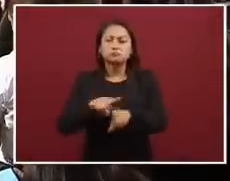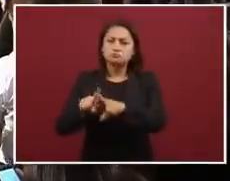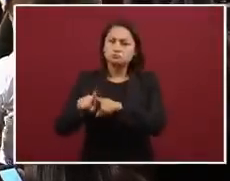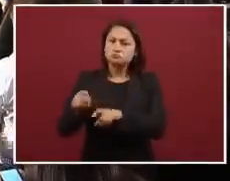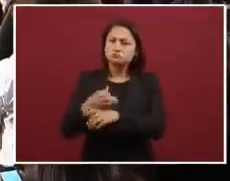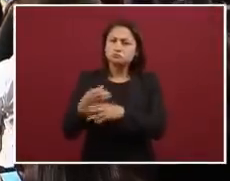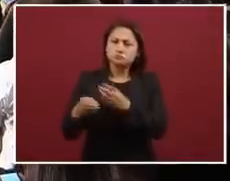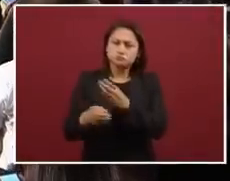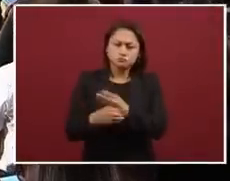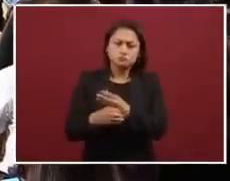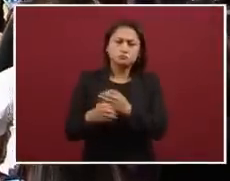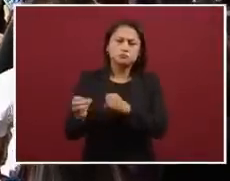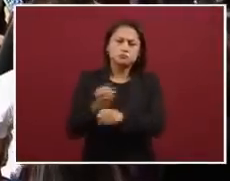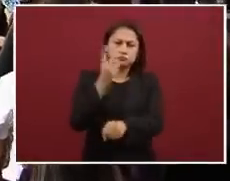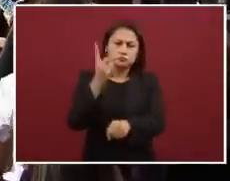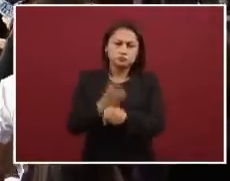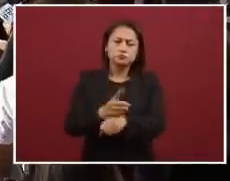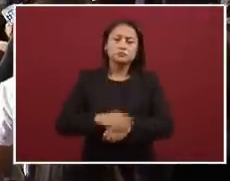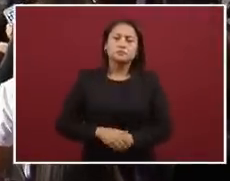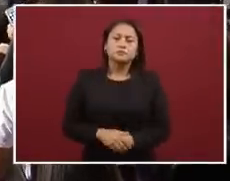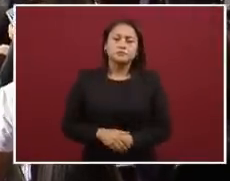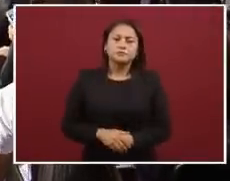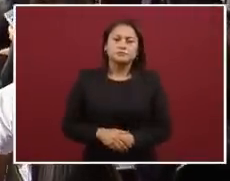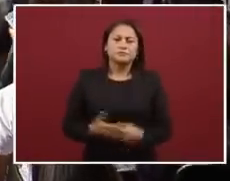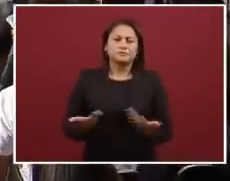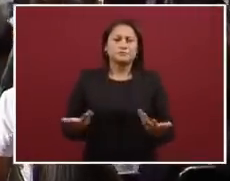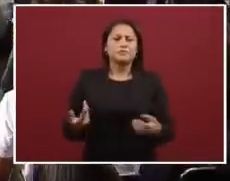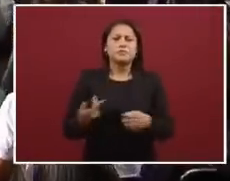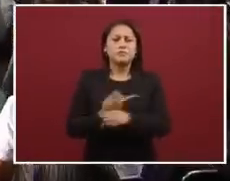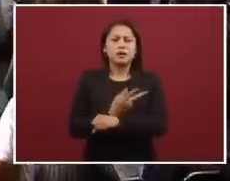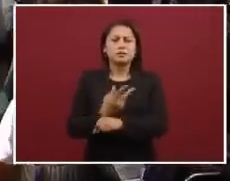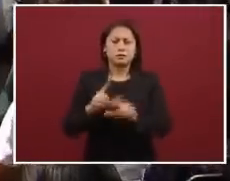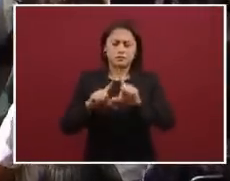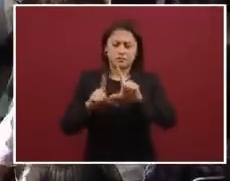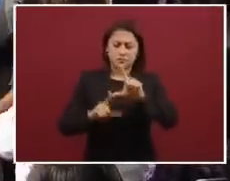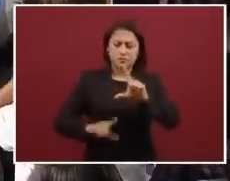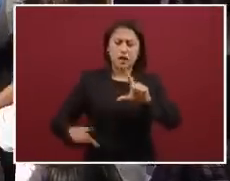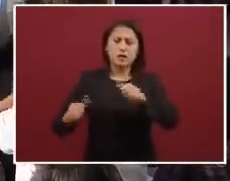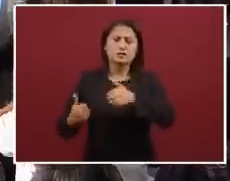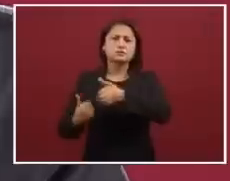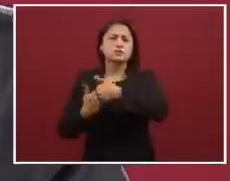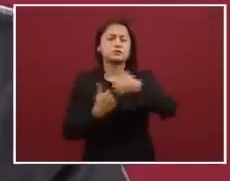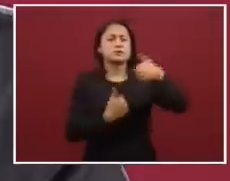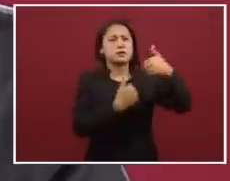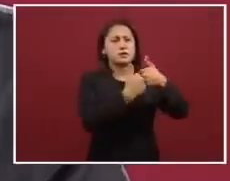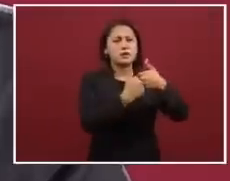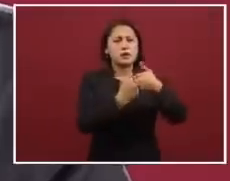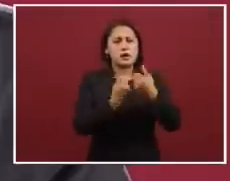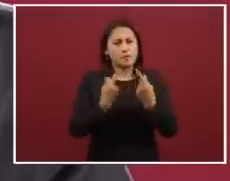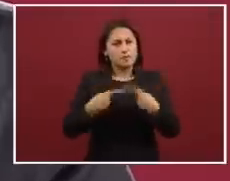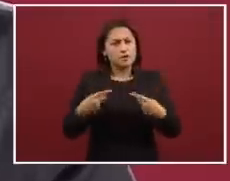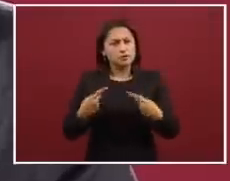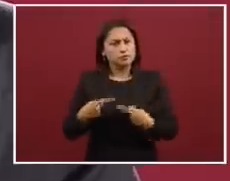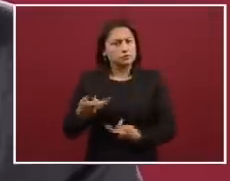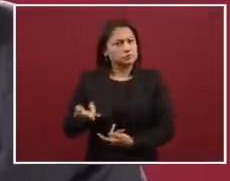independientemente de los países, de las fronteras, son seres humanos, así los vemos,